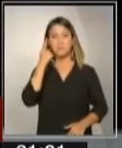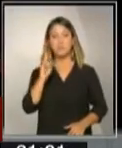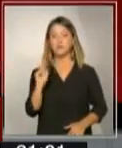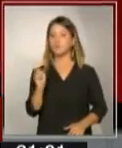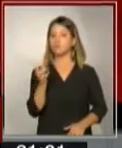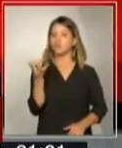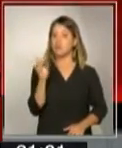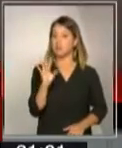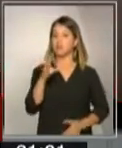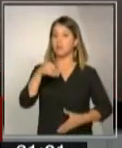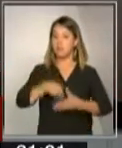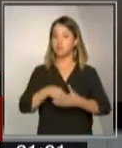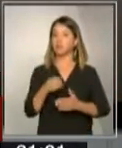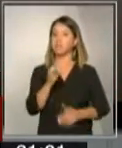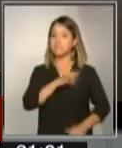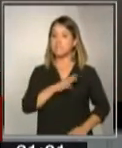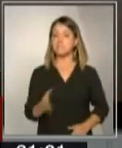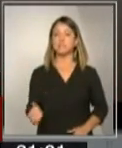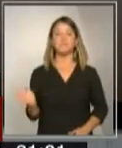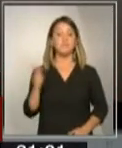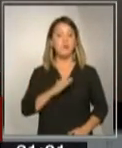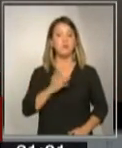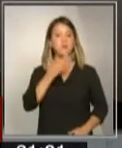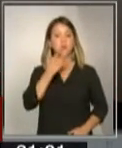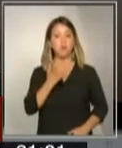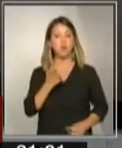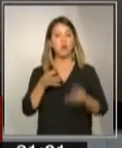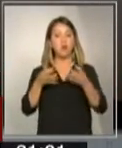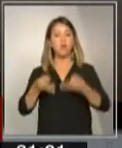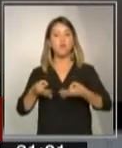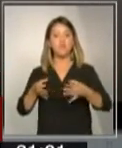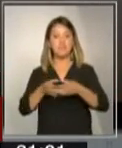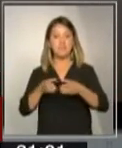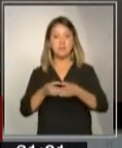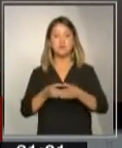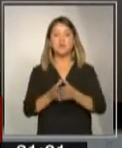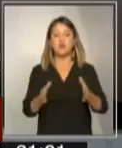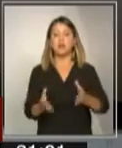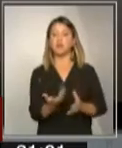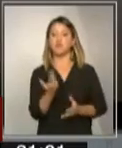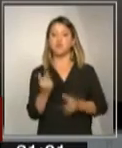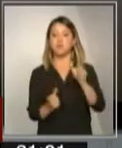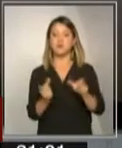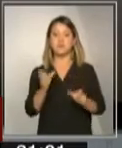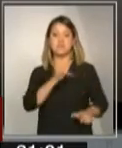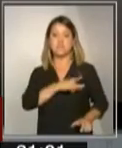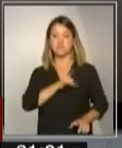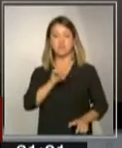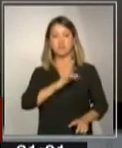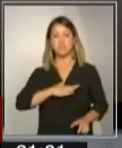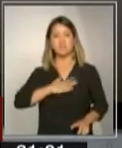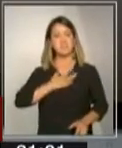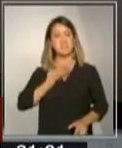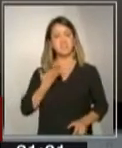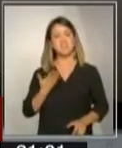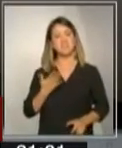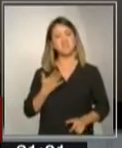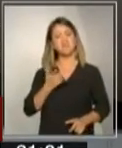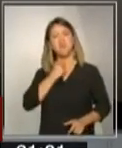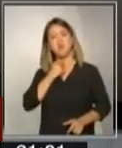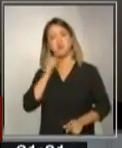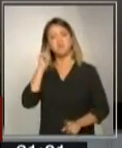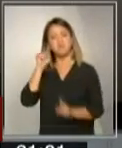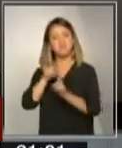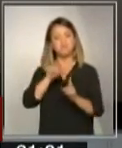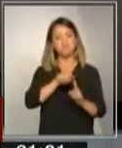solo dentro de Chile Vamos, también en el oficialismo, que es el gran número de chilenos que no se siente atraído por ninguno de los nombres que